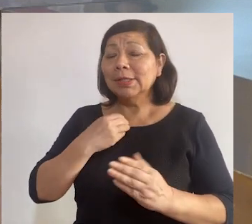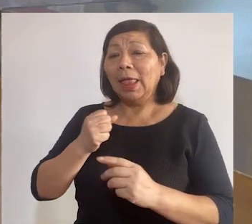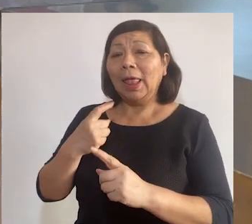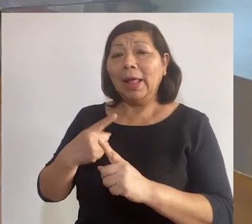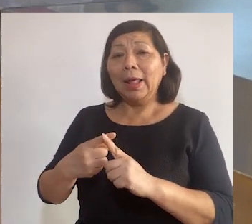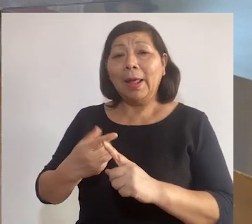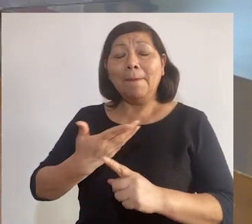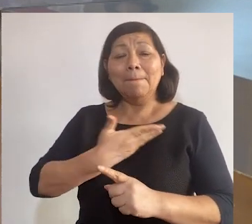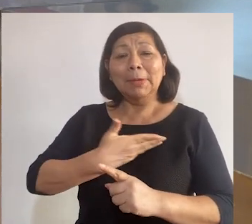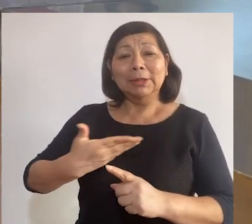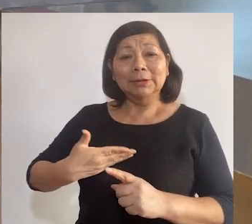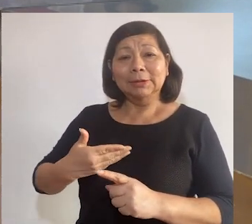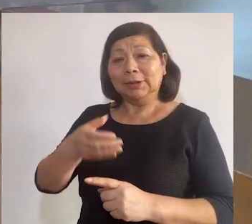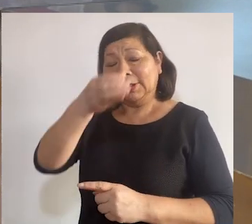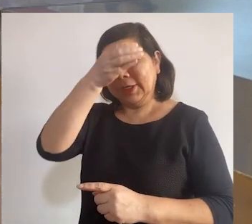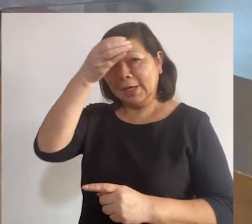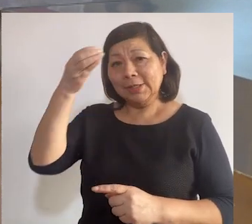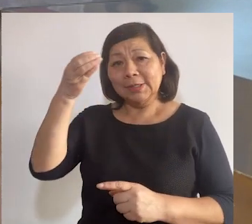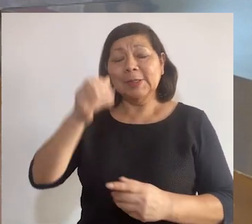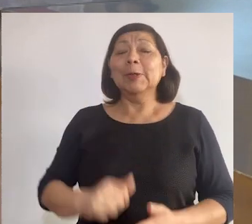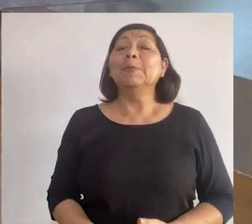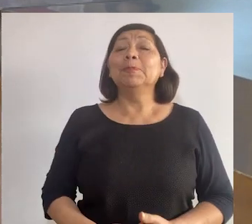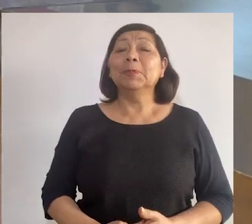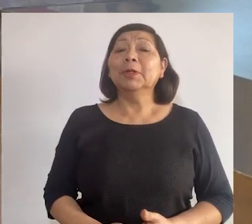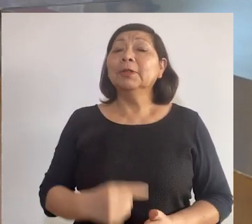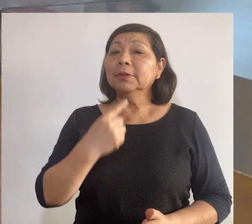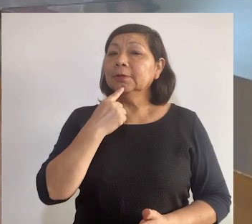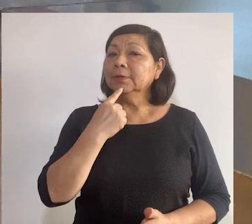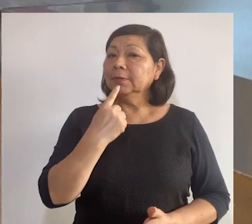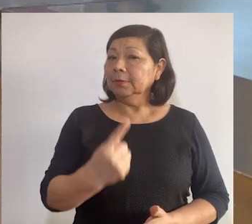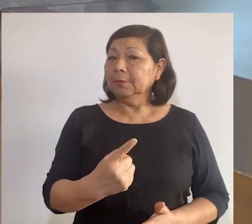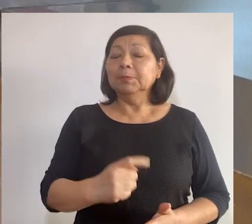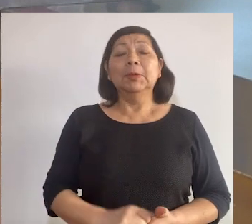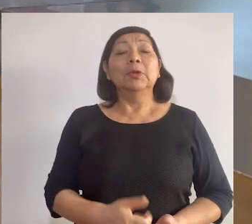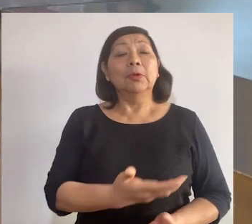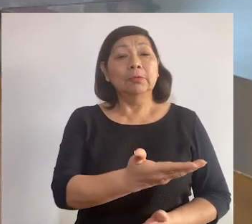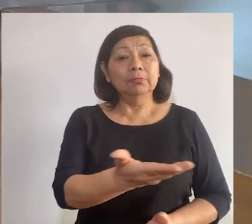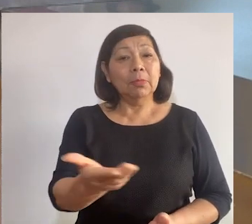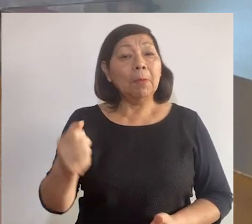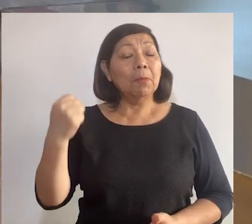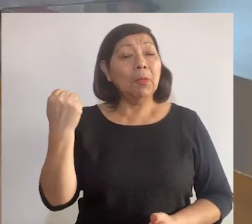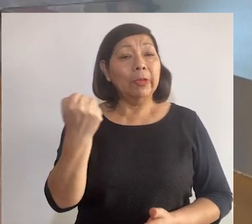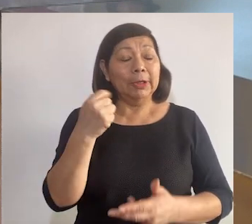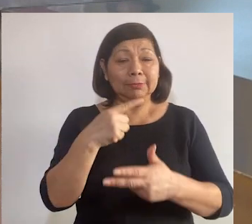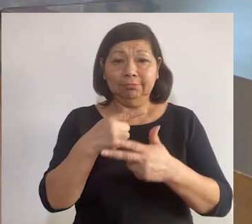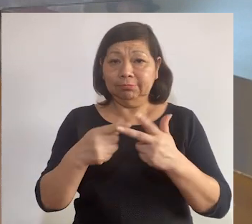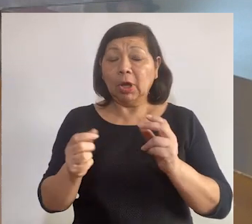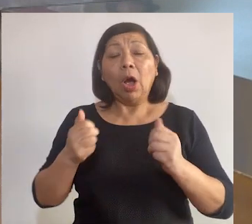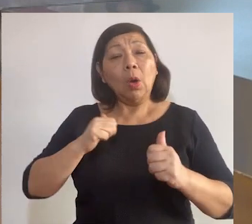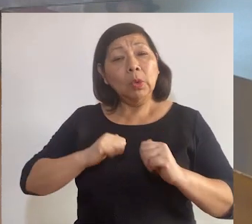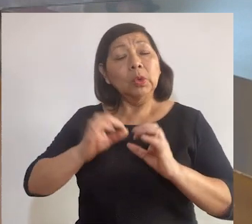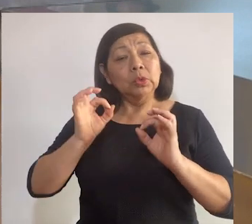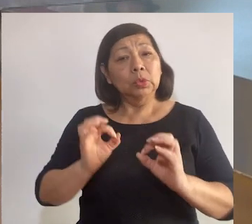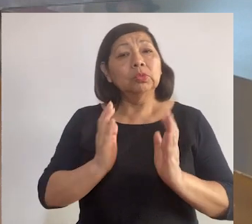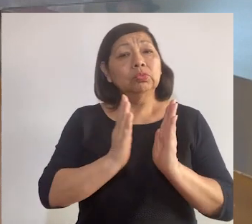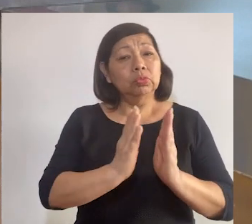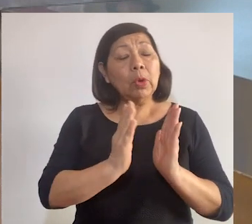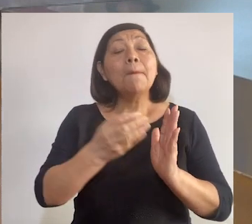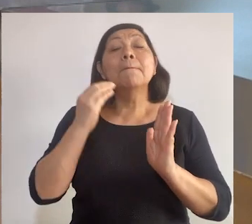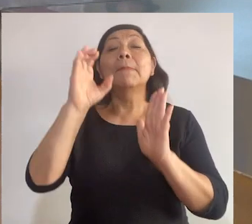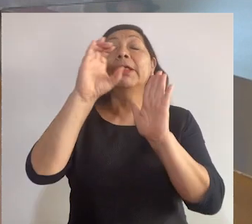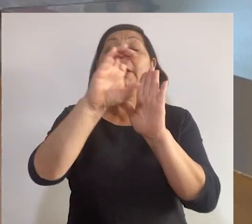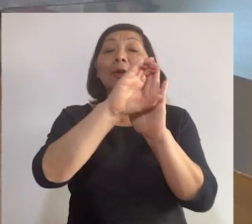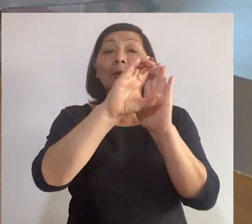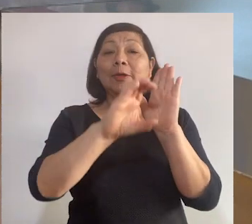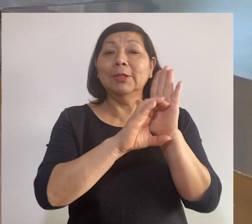del expresidente Pedro Castillo en ese sentido invocamos a los poderes públicos a actuar en su gestión a la